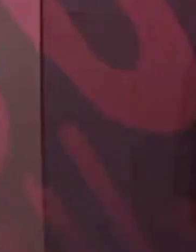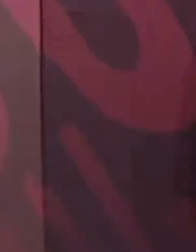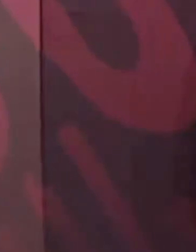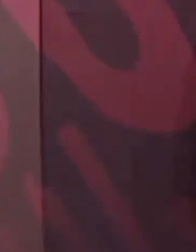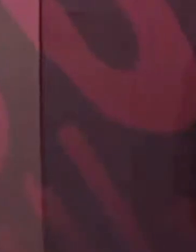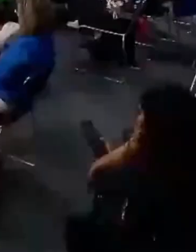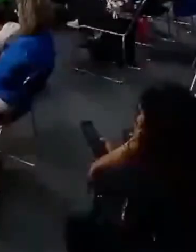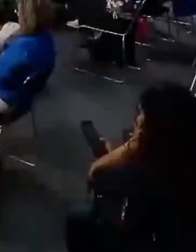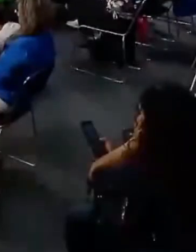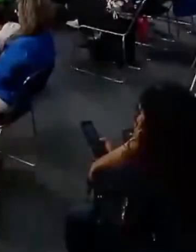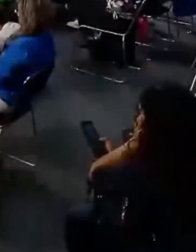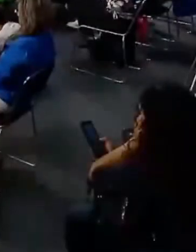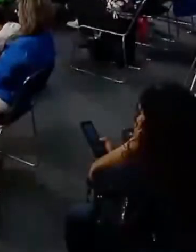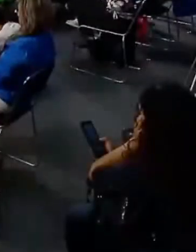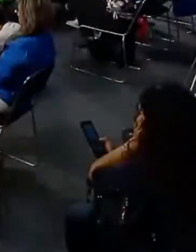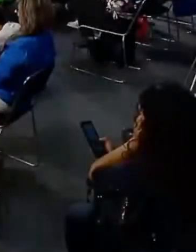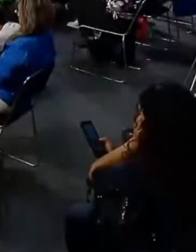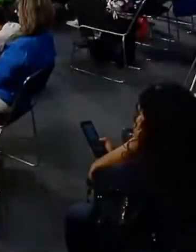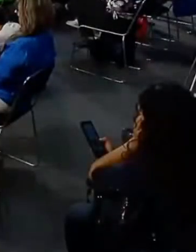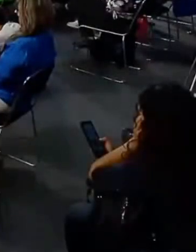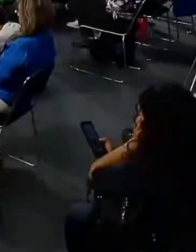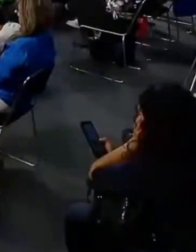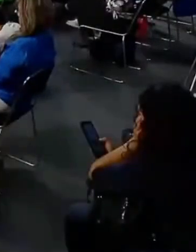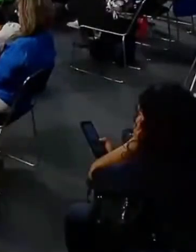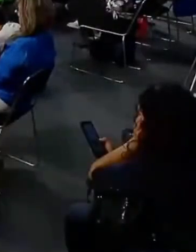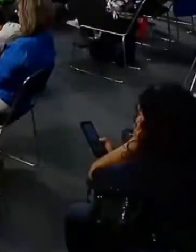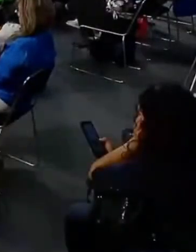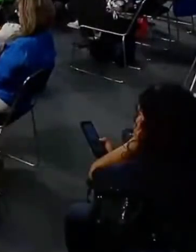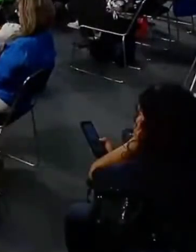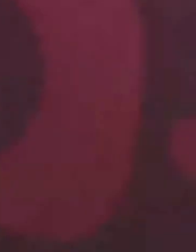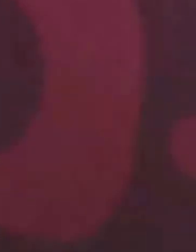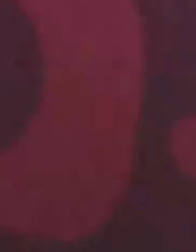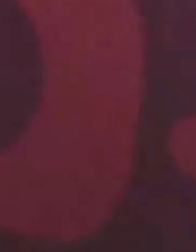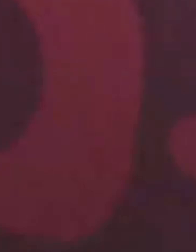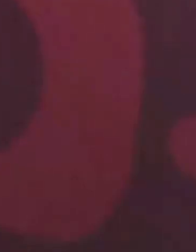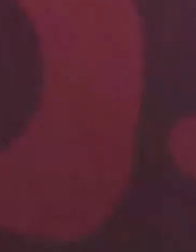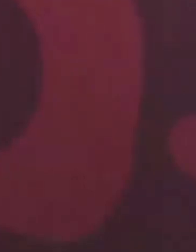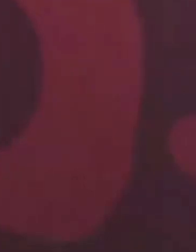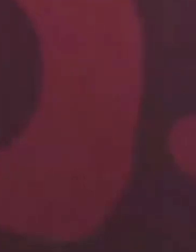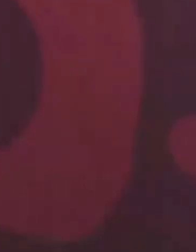Ese es el idealismo, esos son los principios.